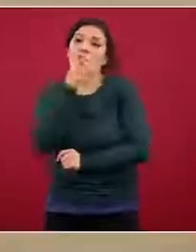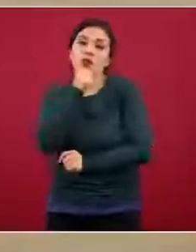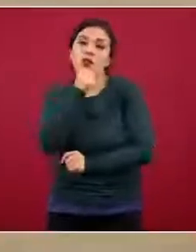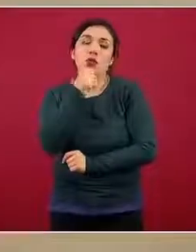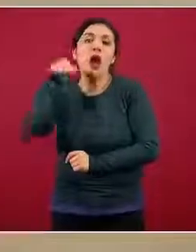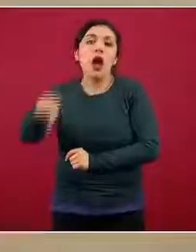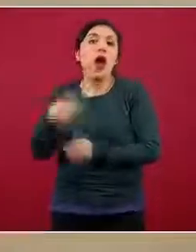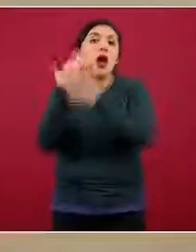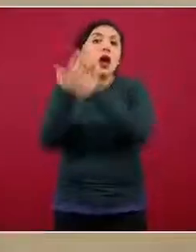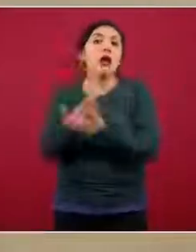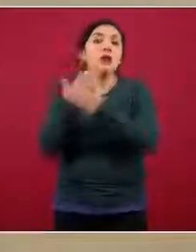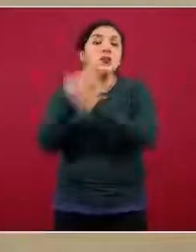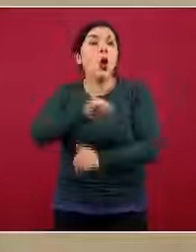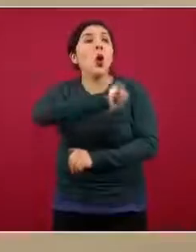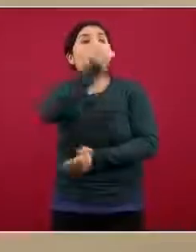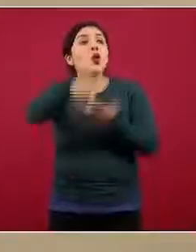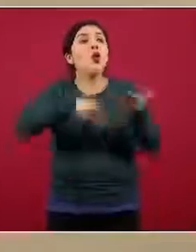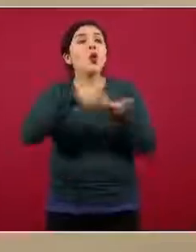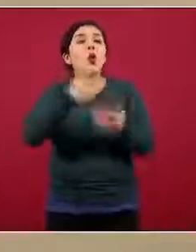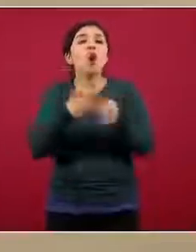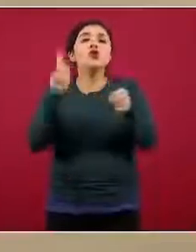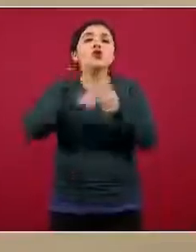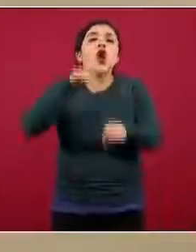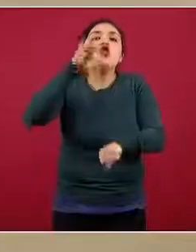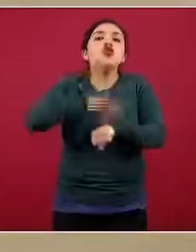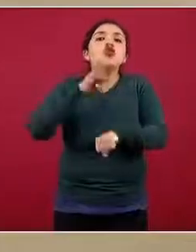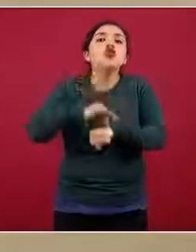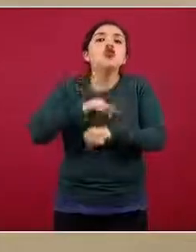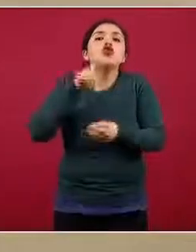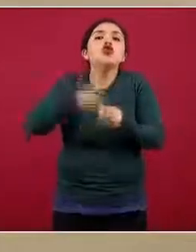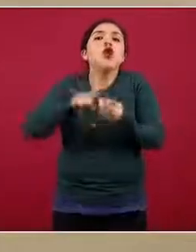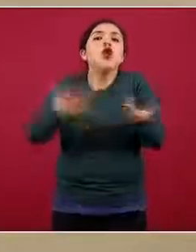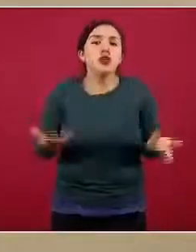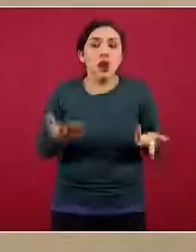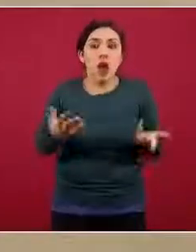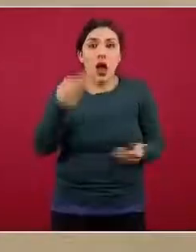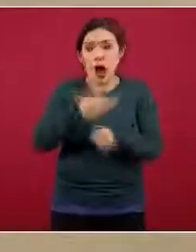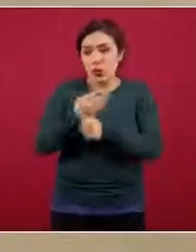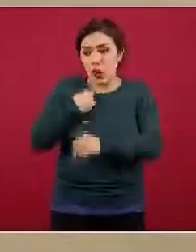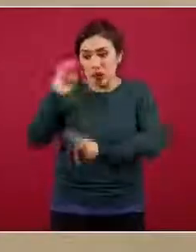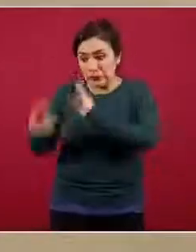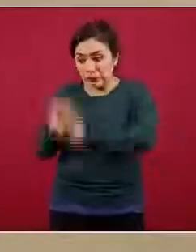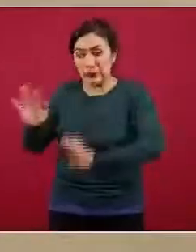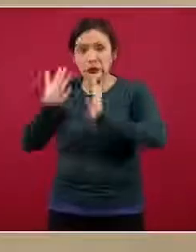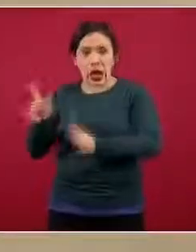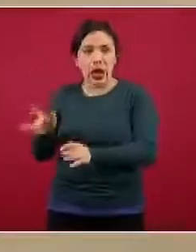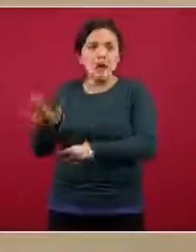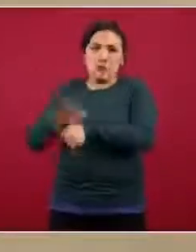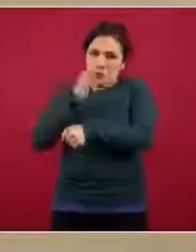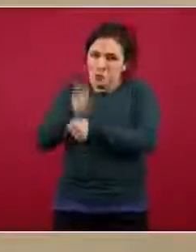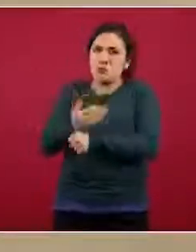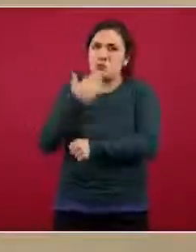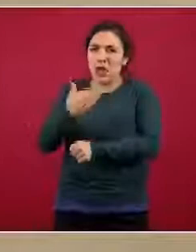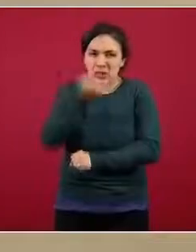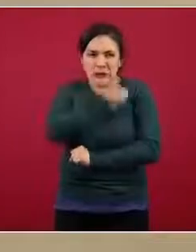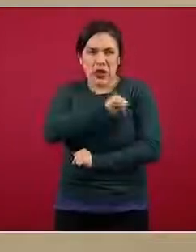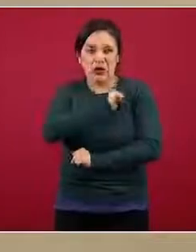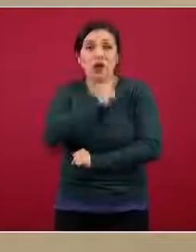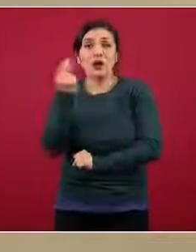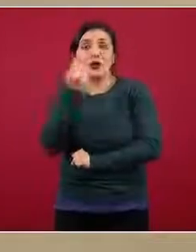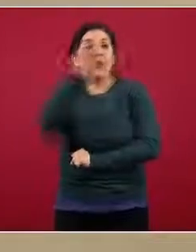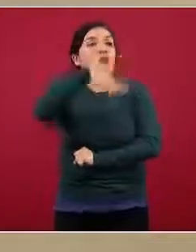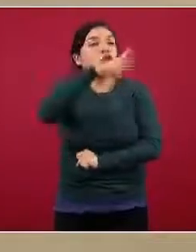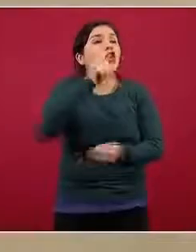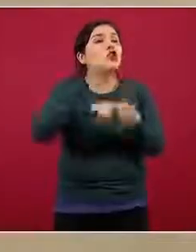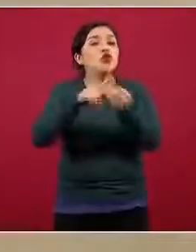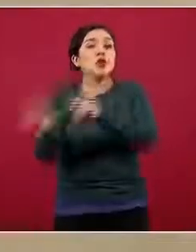esperando y que no tienen espacio en esa cama, ya están estabilizados y lo que se está esperando es buscar, identificar qué unidad